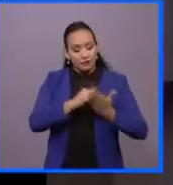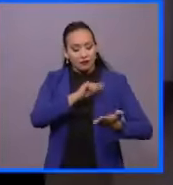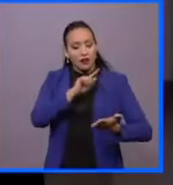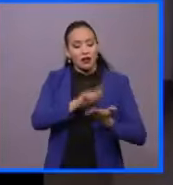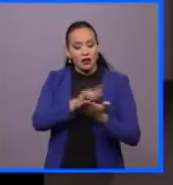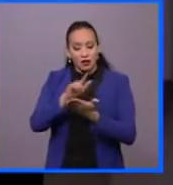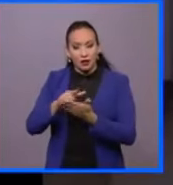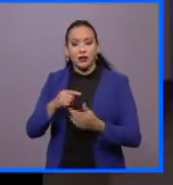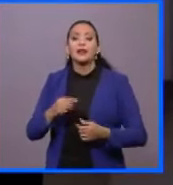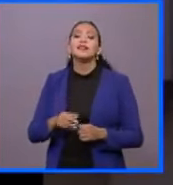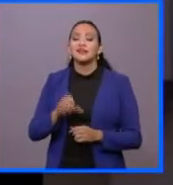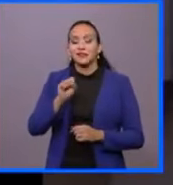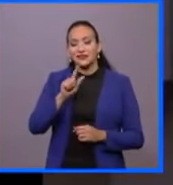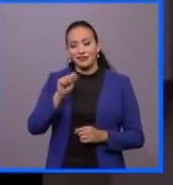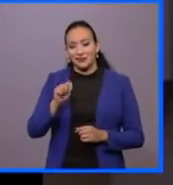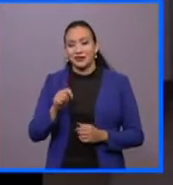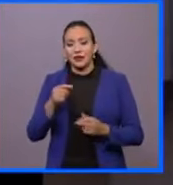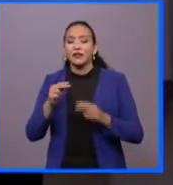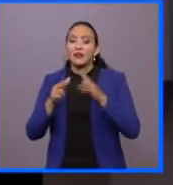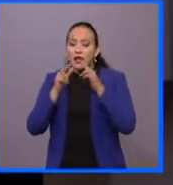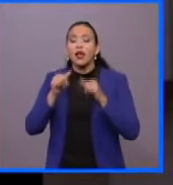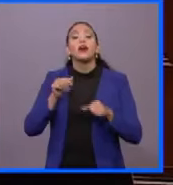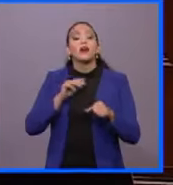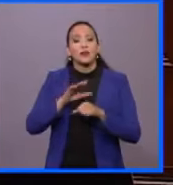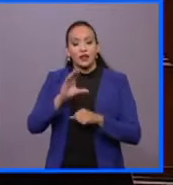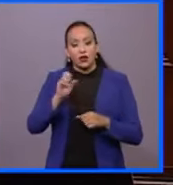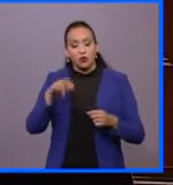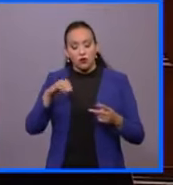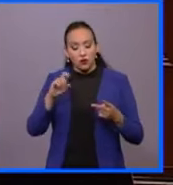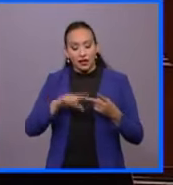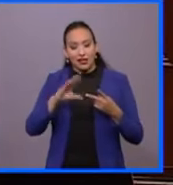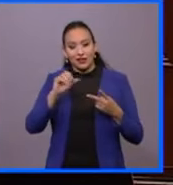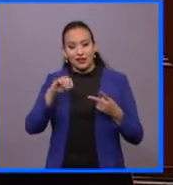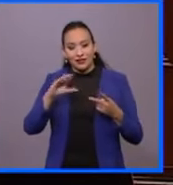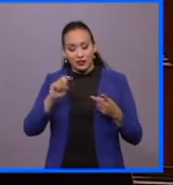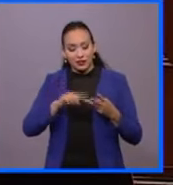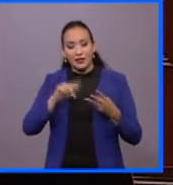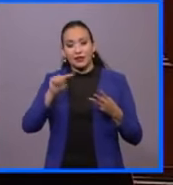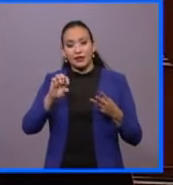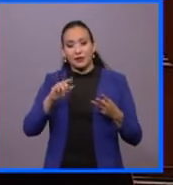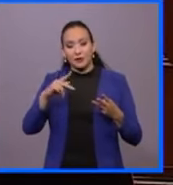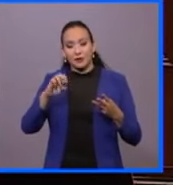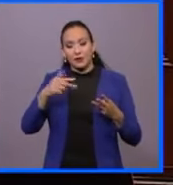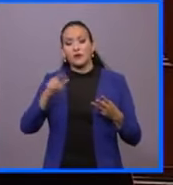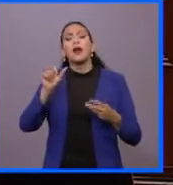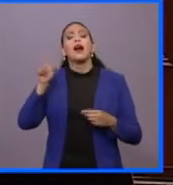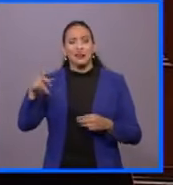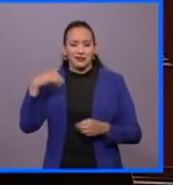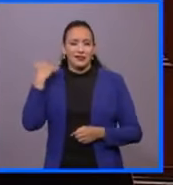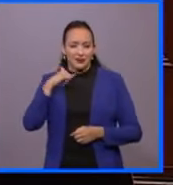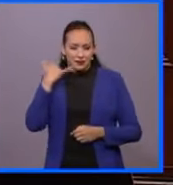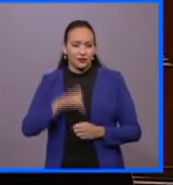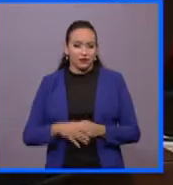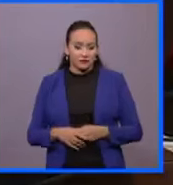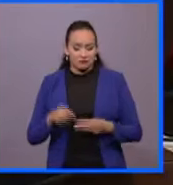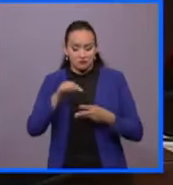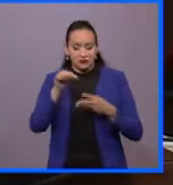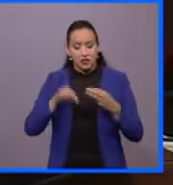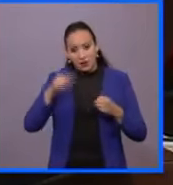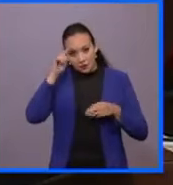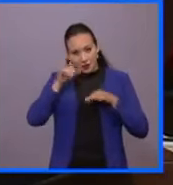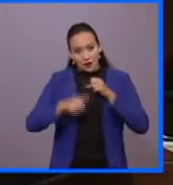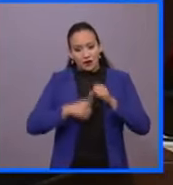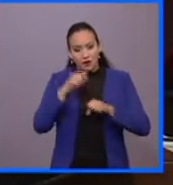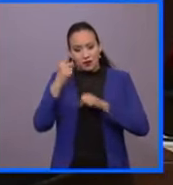de las leyes de Hacienda de los municipios de Concal, Canacín y Tipehual en el estado de Yucatán para el ejercicio